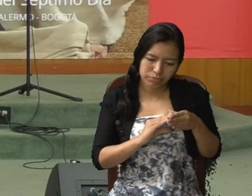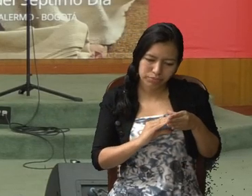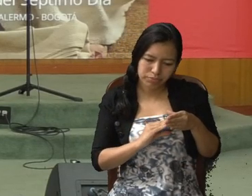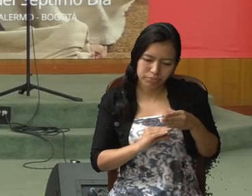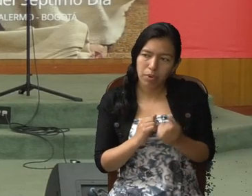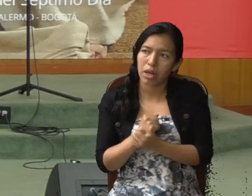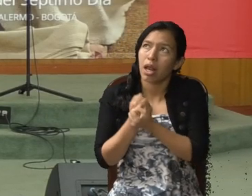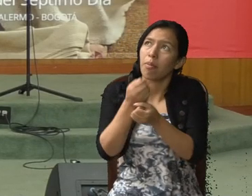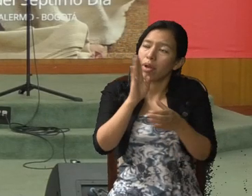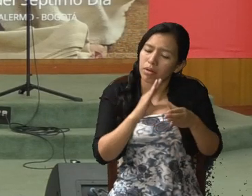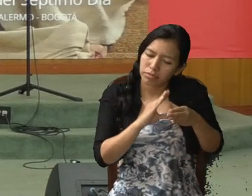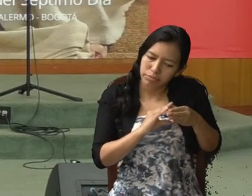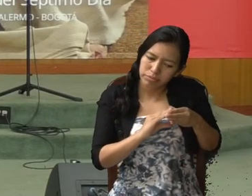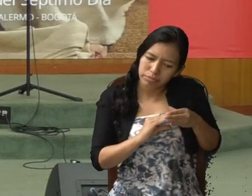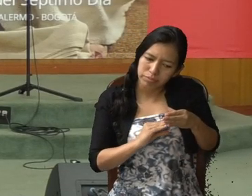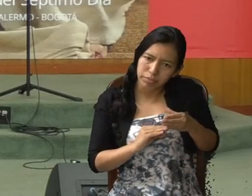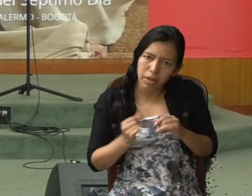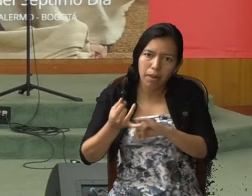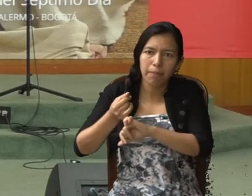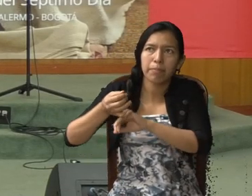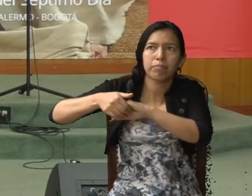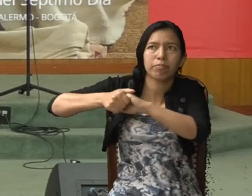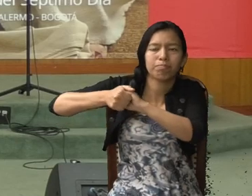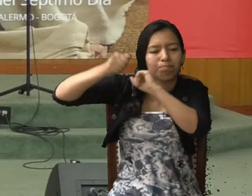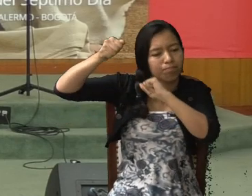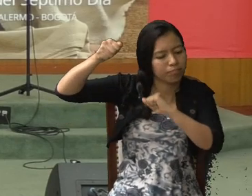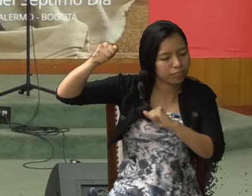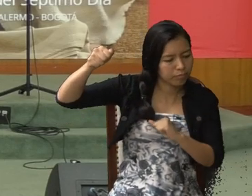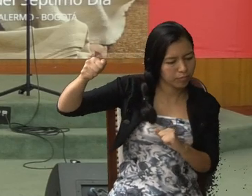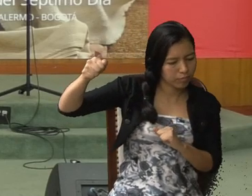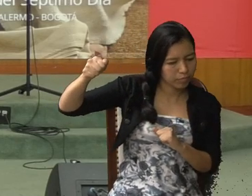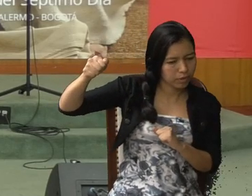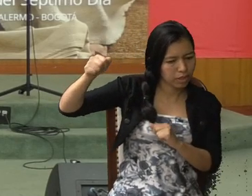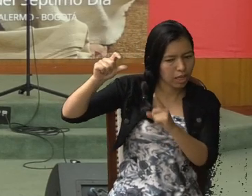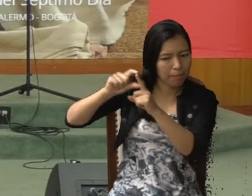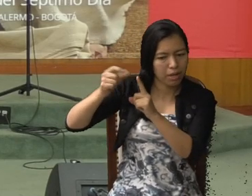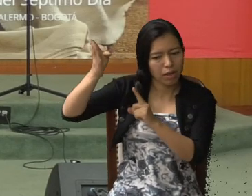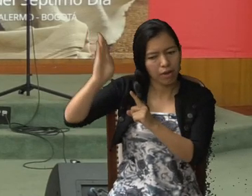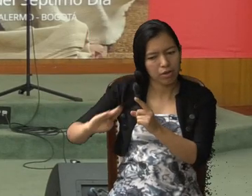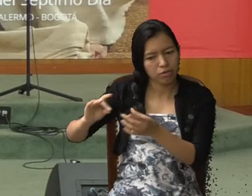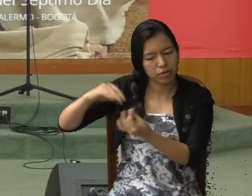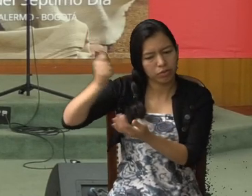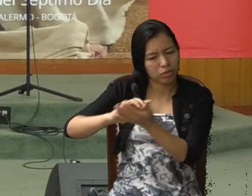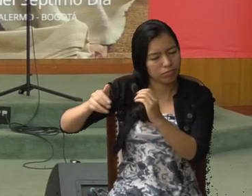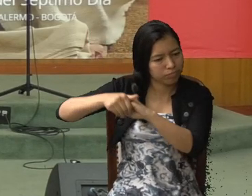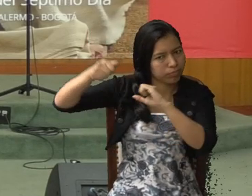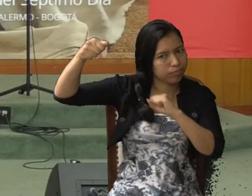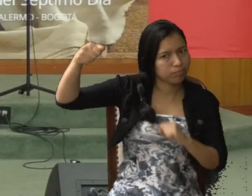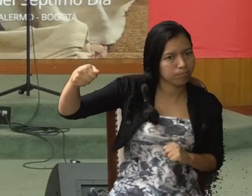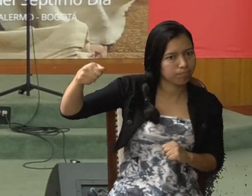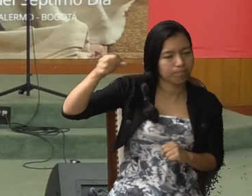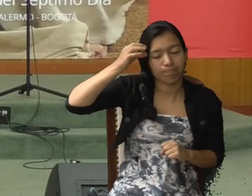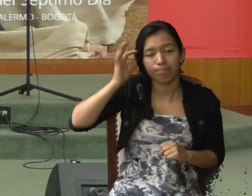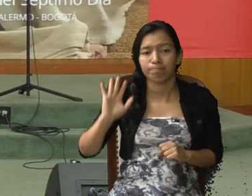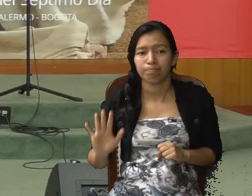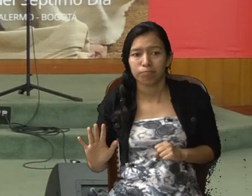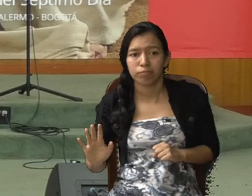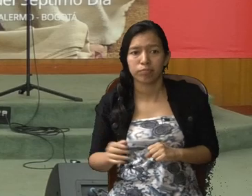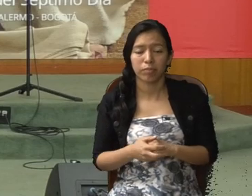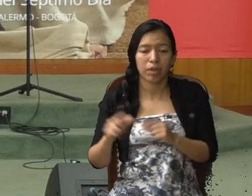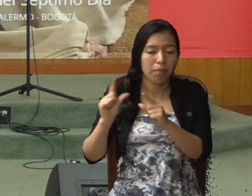vez nos hemos soltado de la mano de esa palabra y de ese espíritu que es el que da poder para que nosotros demos frutos. Tal vez nos